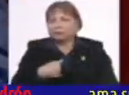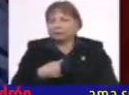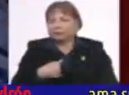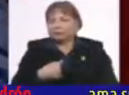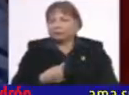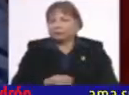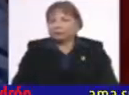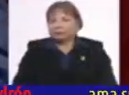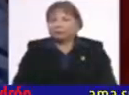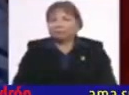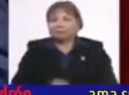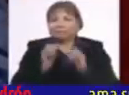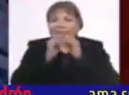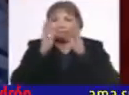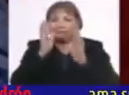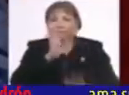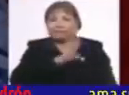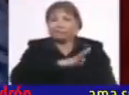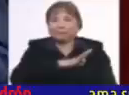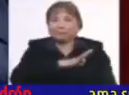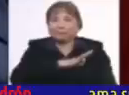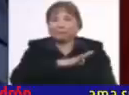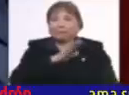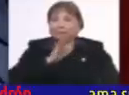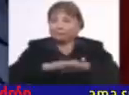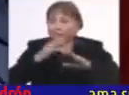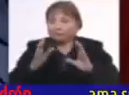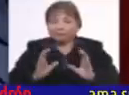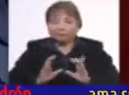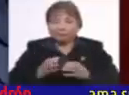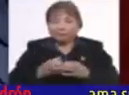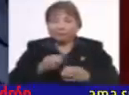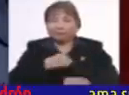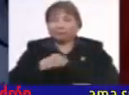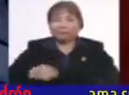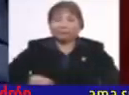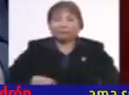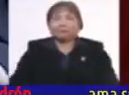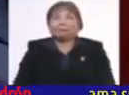y el día jueves después del consejo de ministros